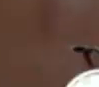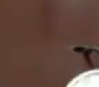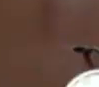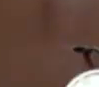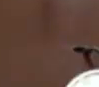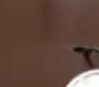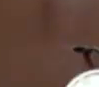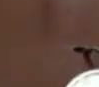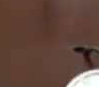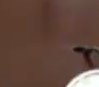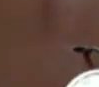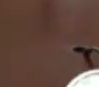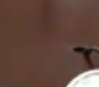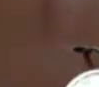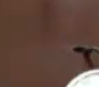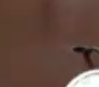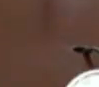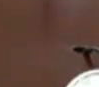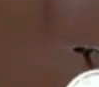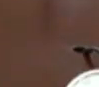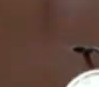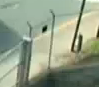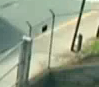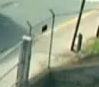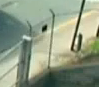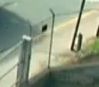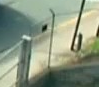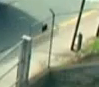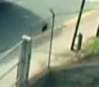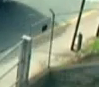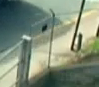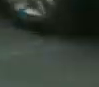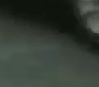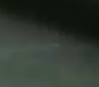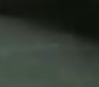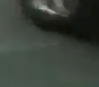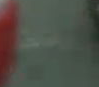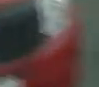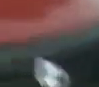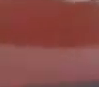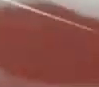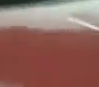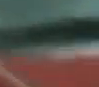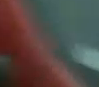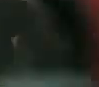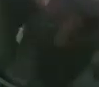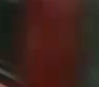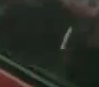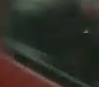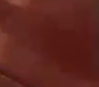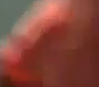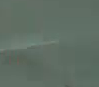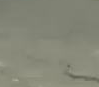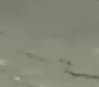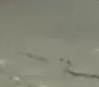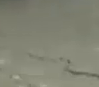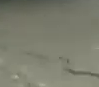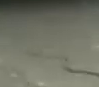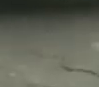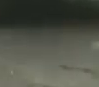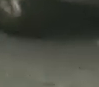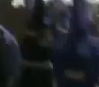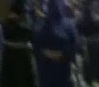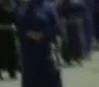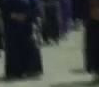en que todo el cuadro metropolitano también emitió nuevas disposiciones para frenar la curva de contagios por coronavirus tales como la suspensión de